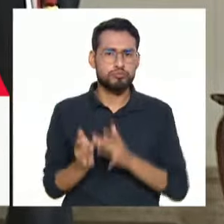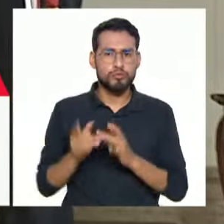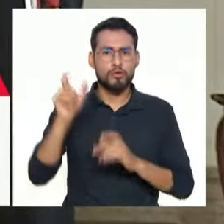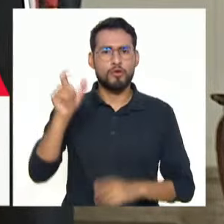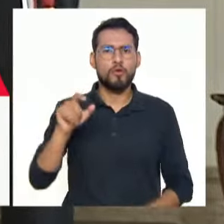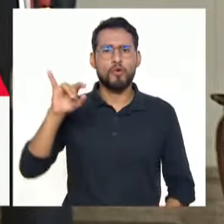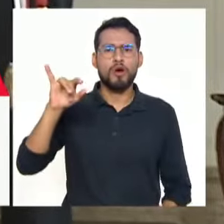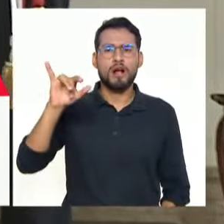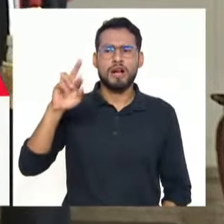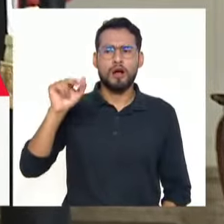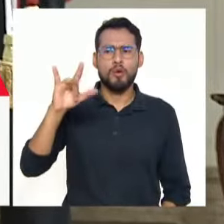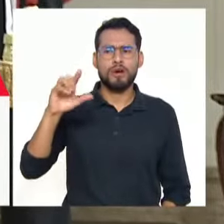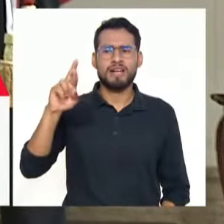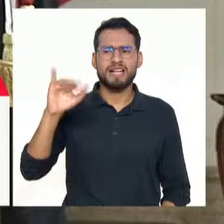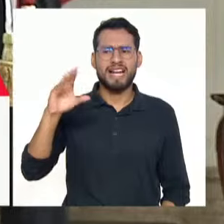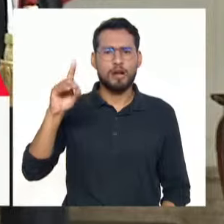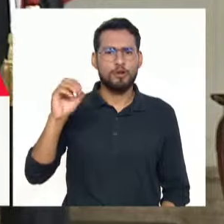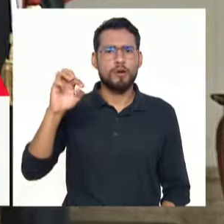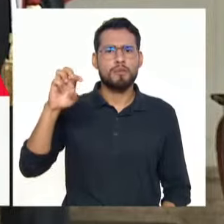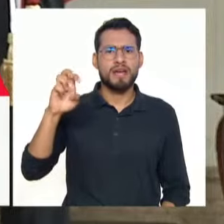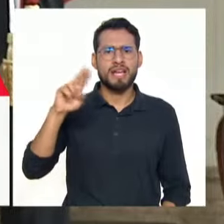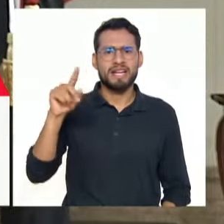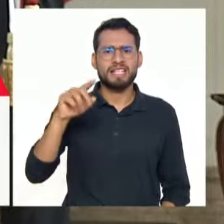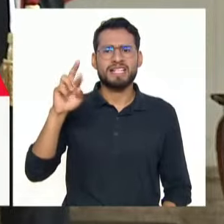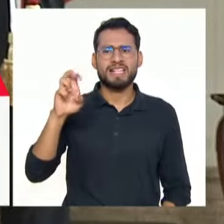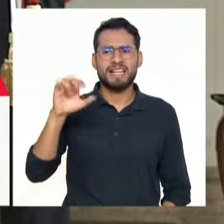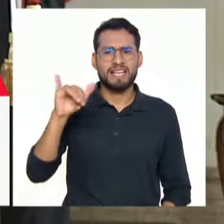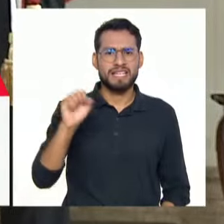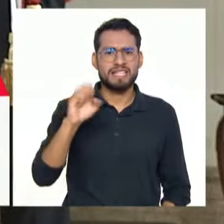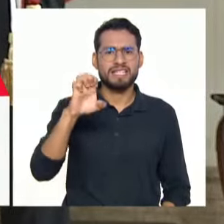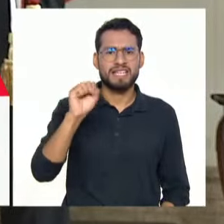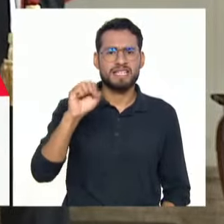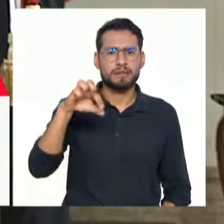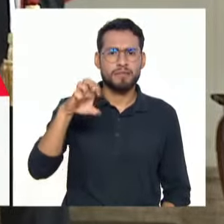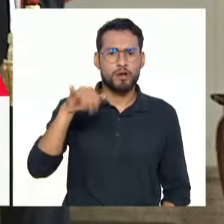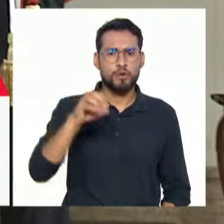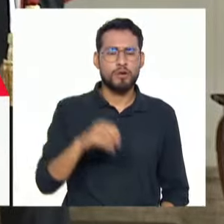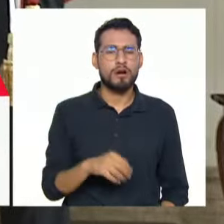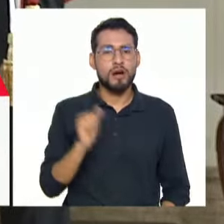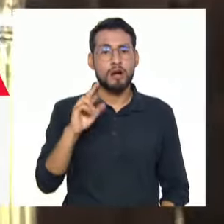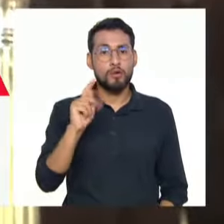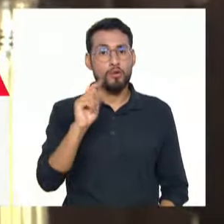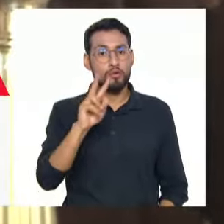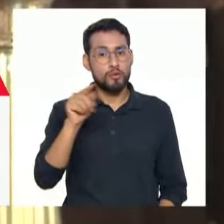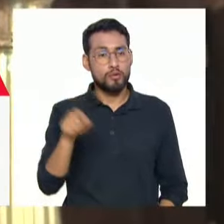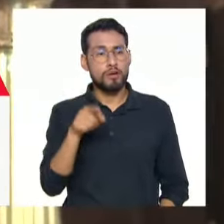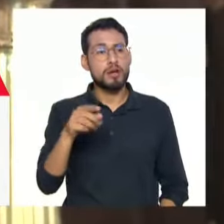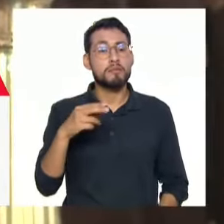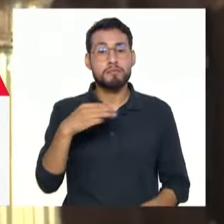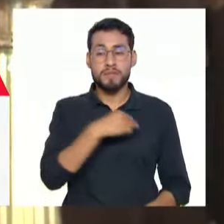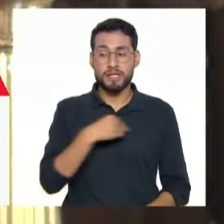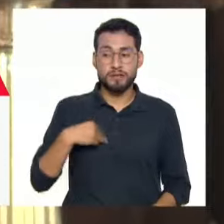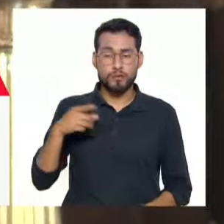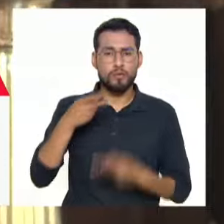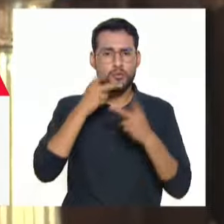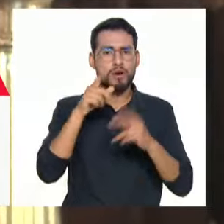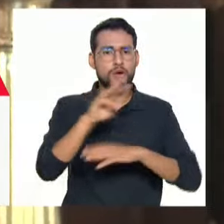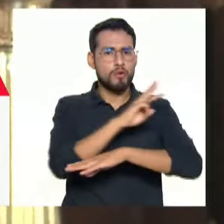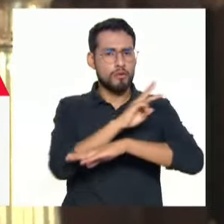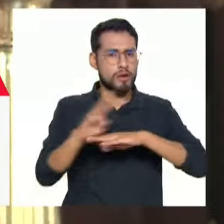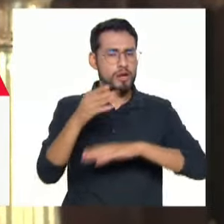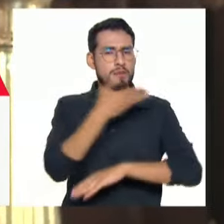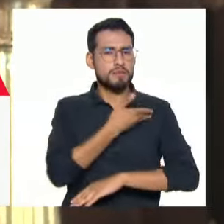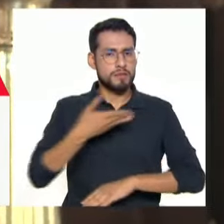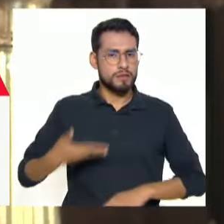Comunicaciones al señor Raúl Ricardo Pérez Reyes Espejo. Artículo 2. La declaración jurada del ministro nombrado es publicada en la página web